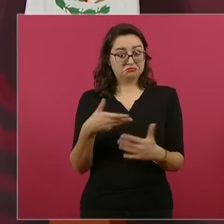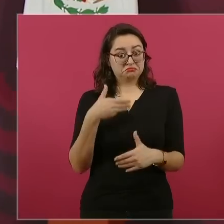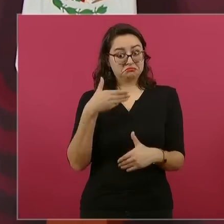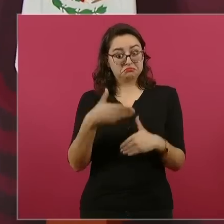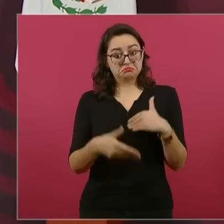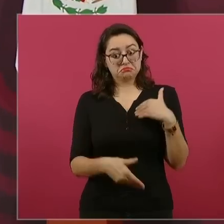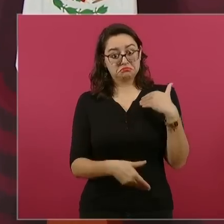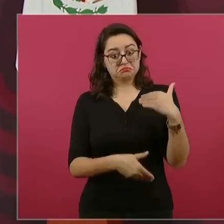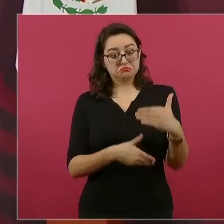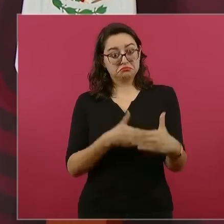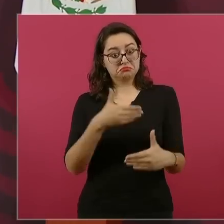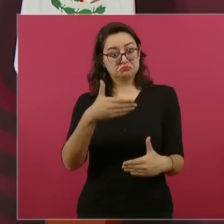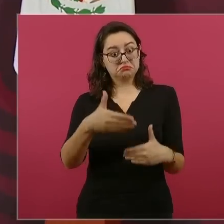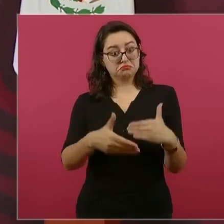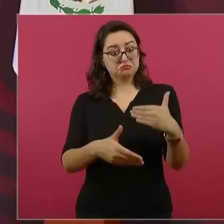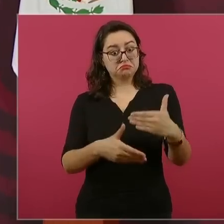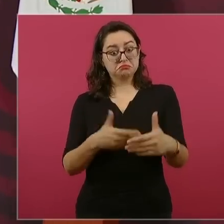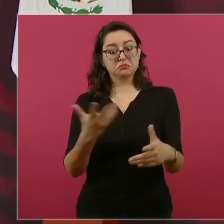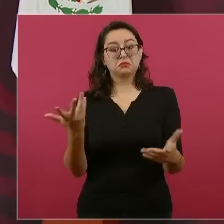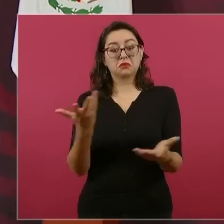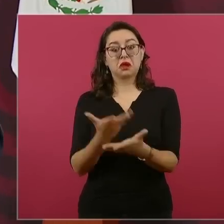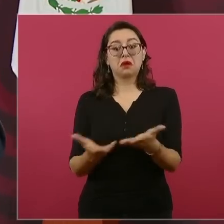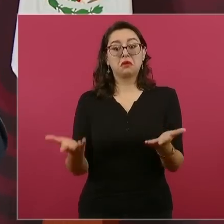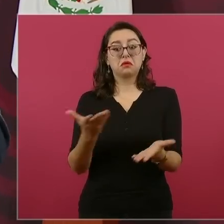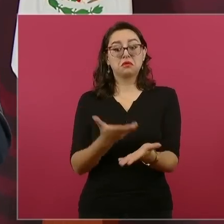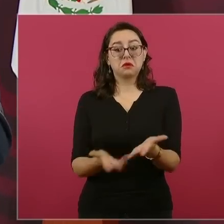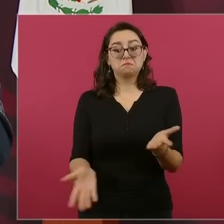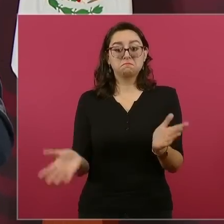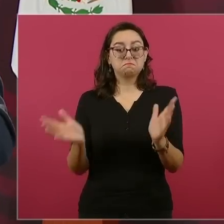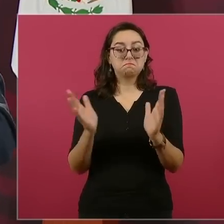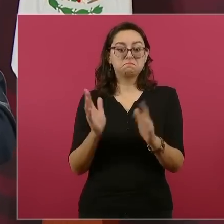en el fundamento para la creación de la ONU.